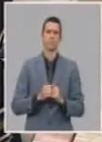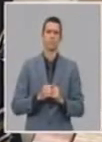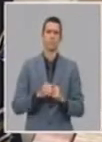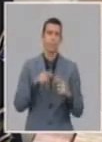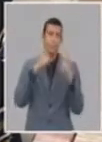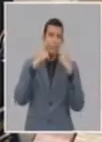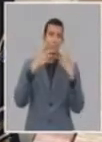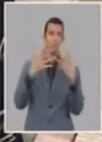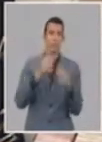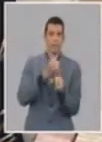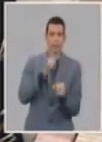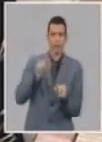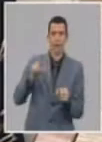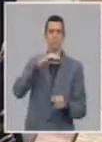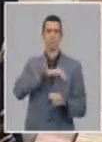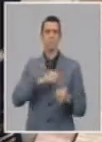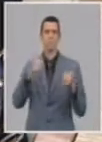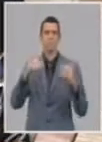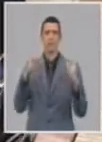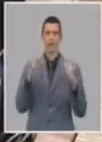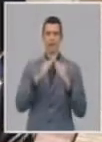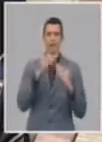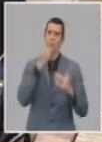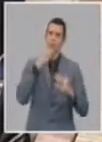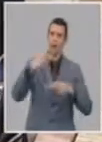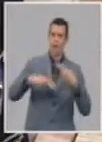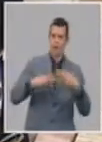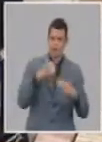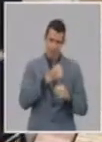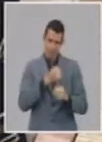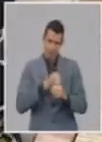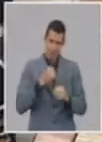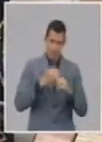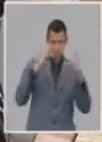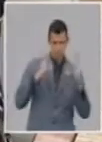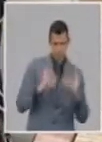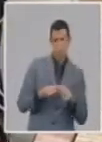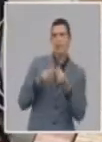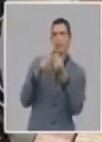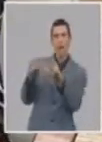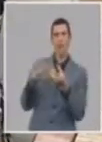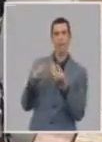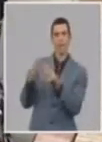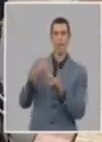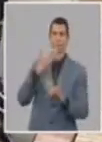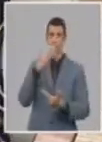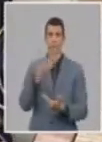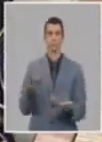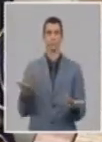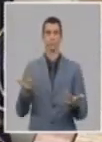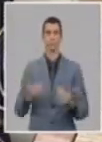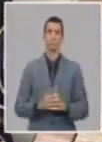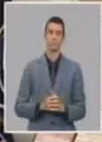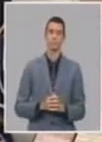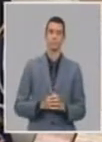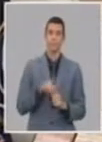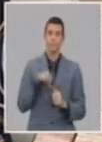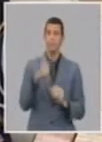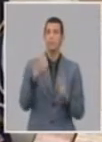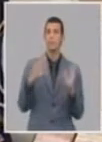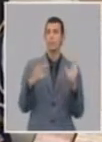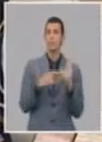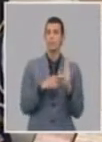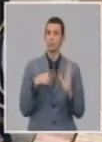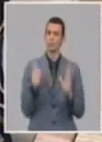el trabajador, y que en este momento, de todas las medidas que hemos tomado en el ámbito laboral, salarial y de la seguridad social, esta es la medida que